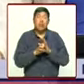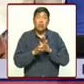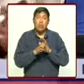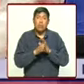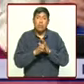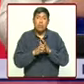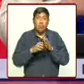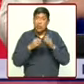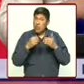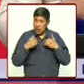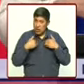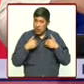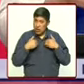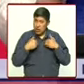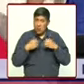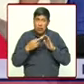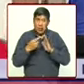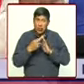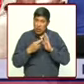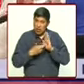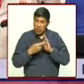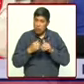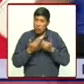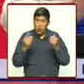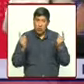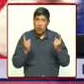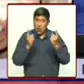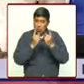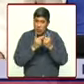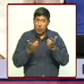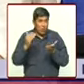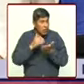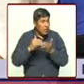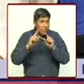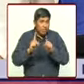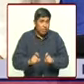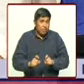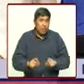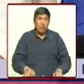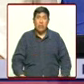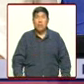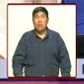cayeran, ¿tienen algún tipo de protocolo para poder encontrarse?